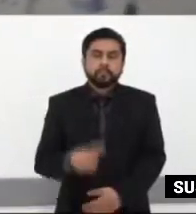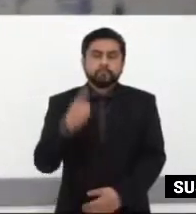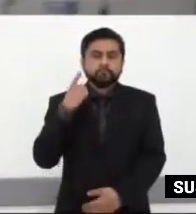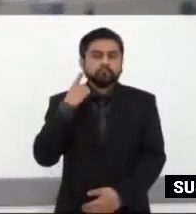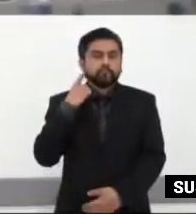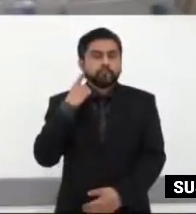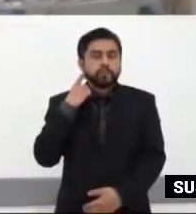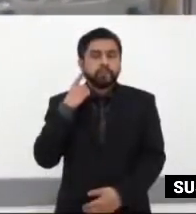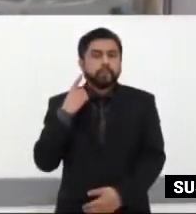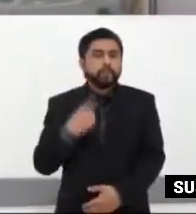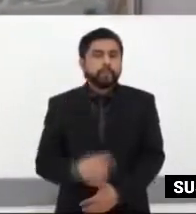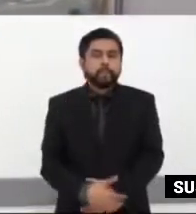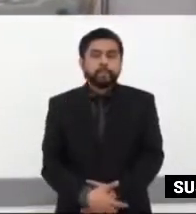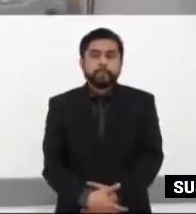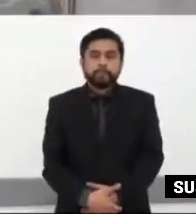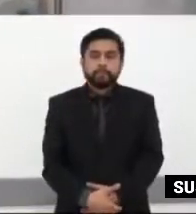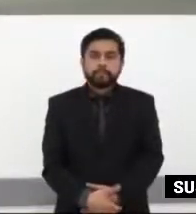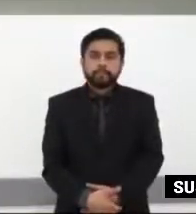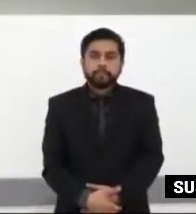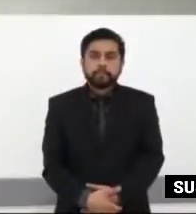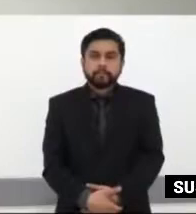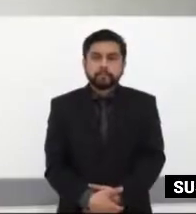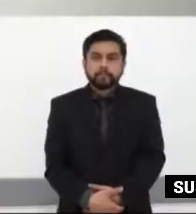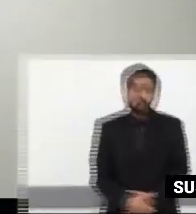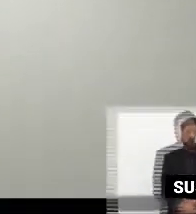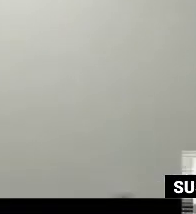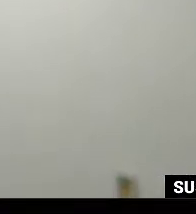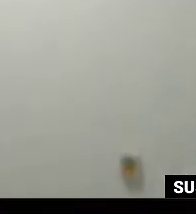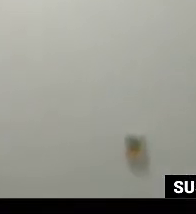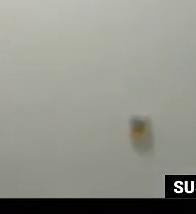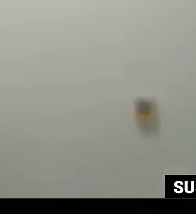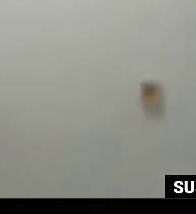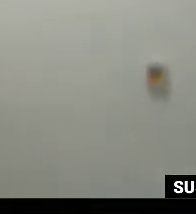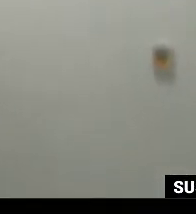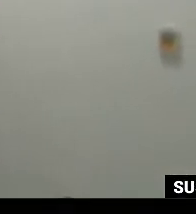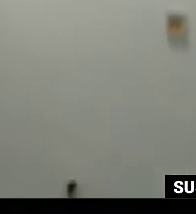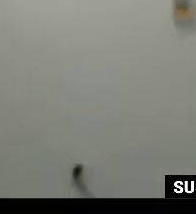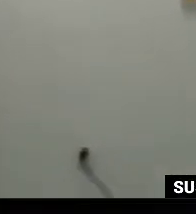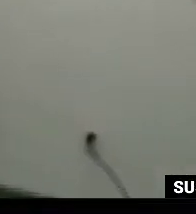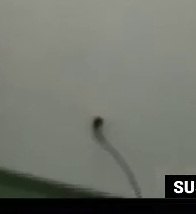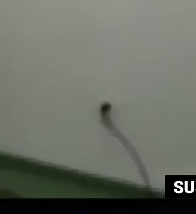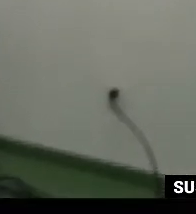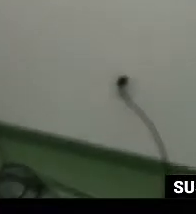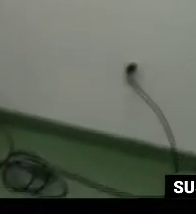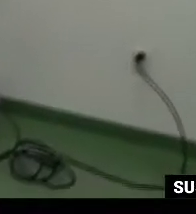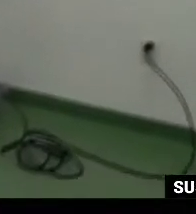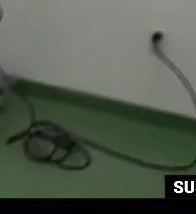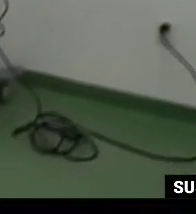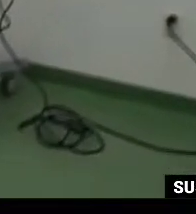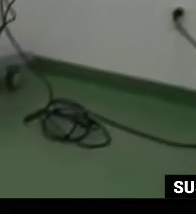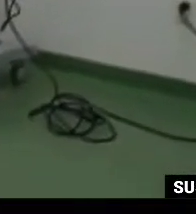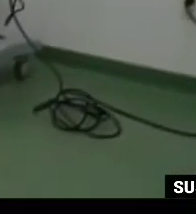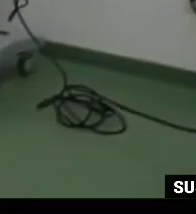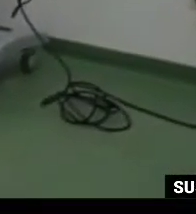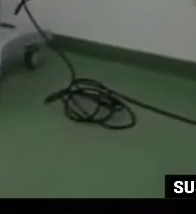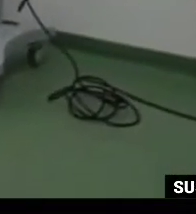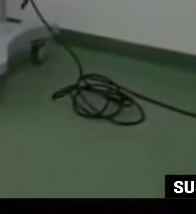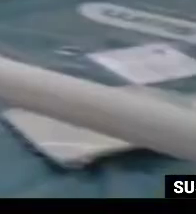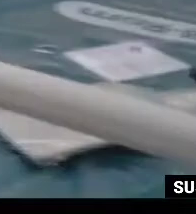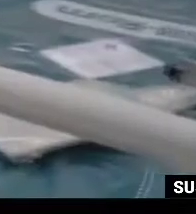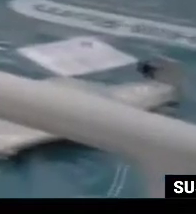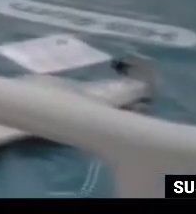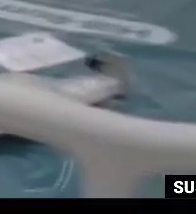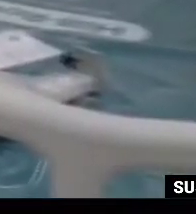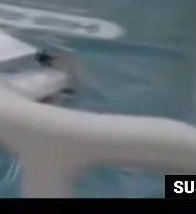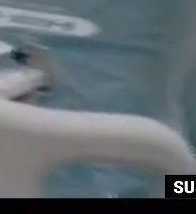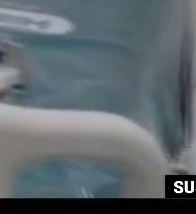sí. Personal. Sí. No, pero tenemos una reserva de 6.900. Ok. Sí, me dile